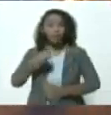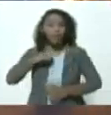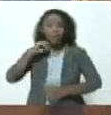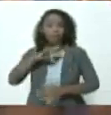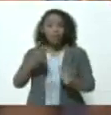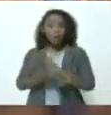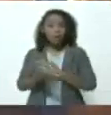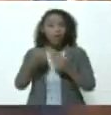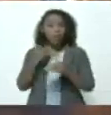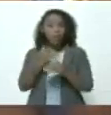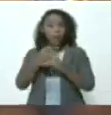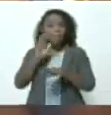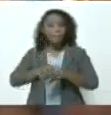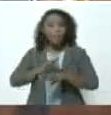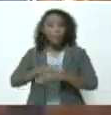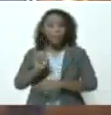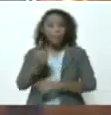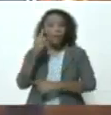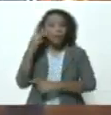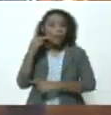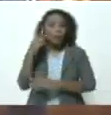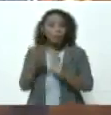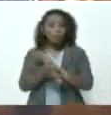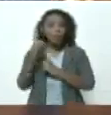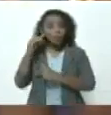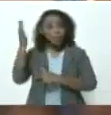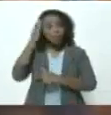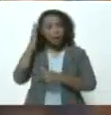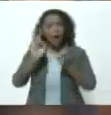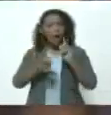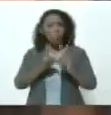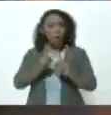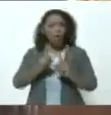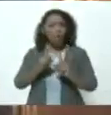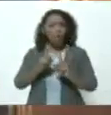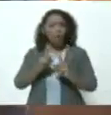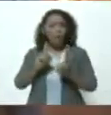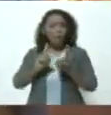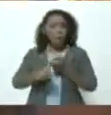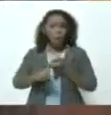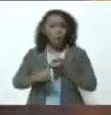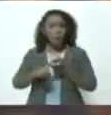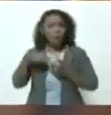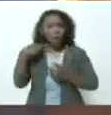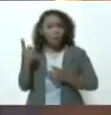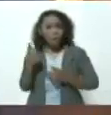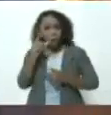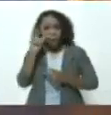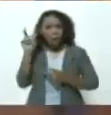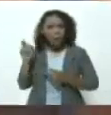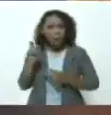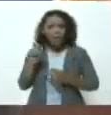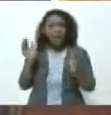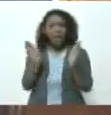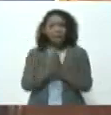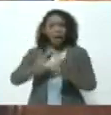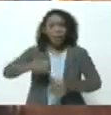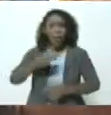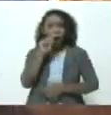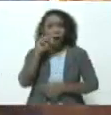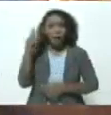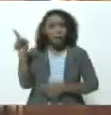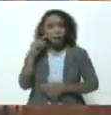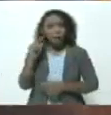Pedro Camejo, hay algunas cosas que sabemos de Juana. Sabemos que era de San Juan de Payara,